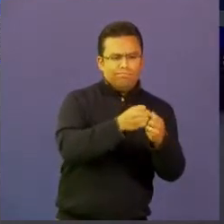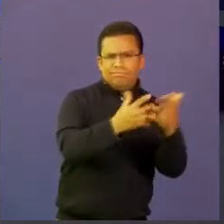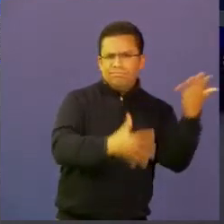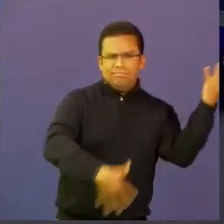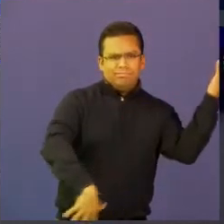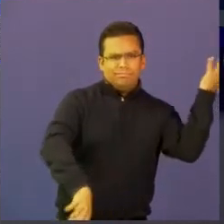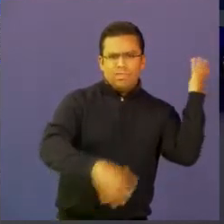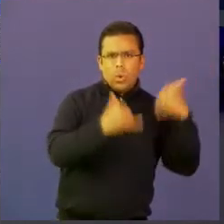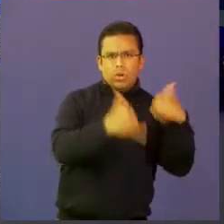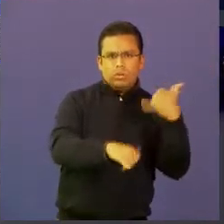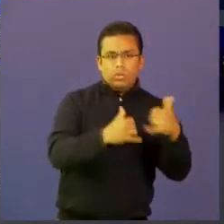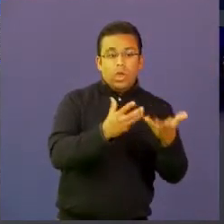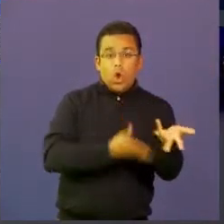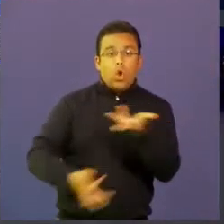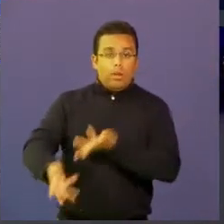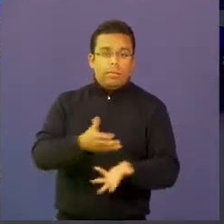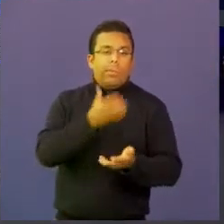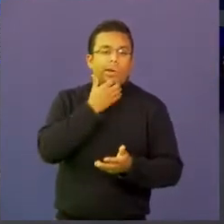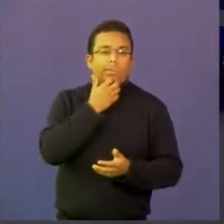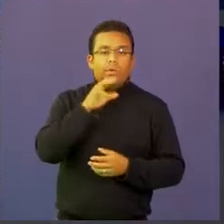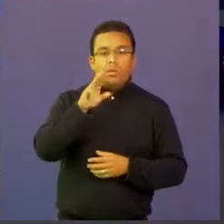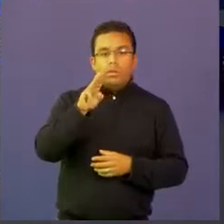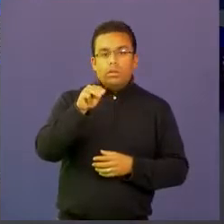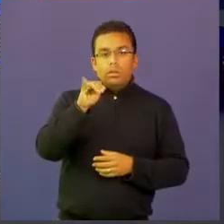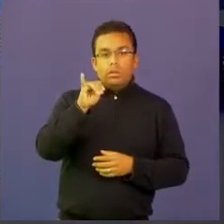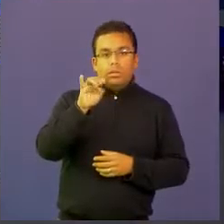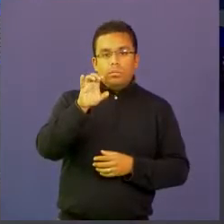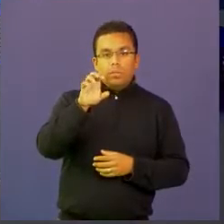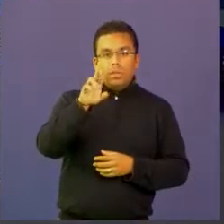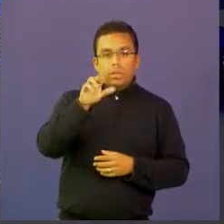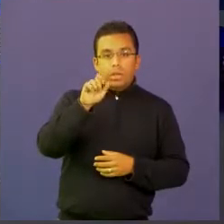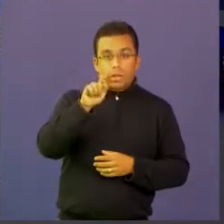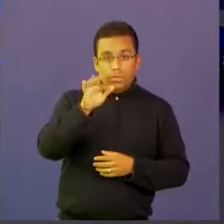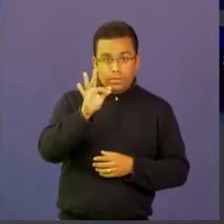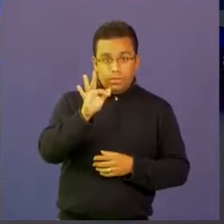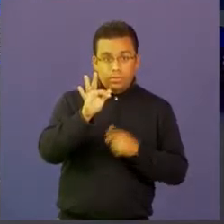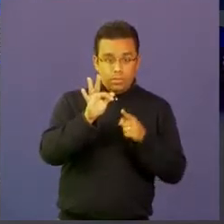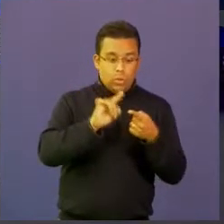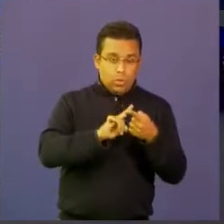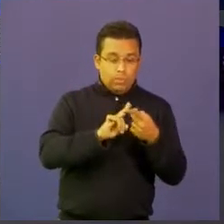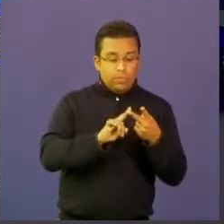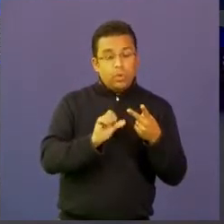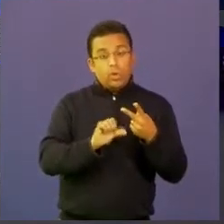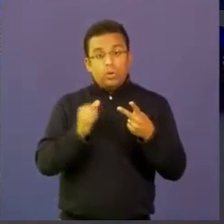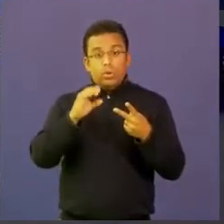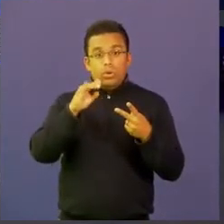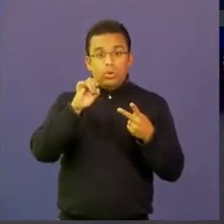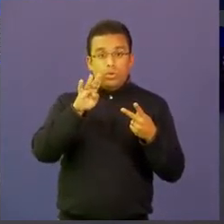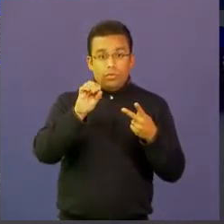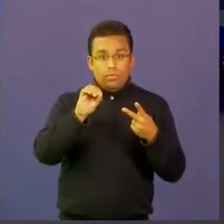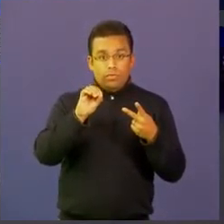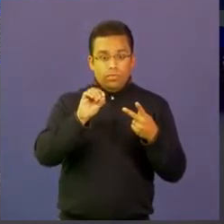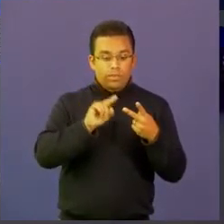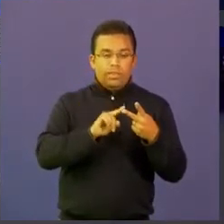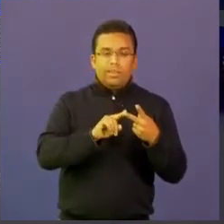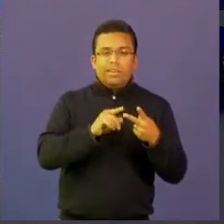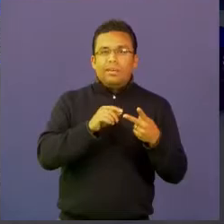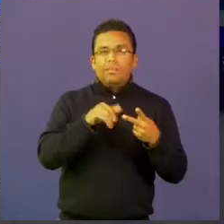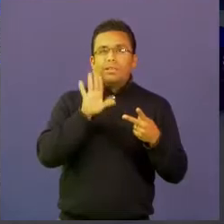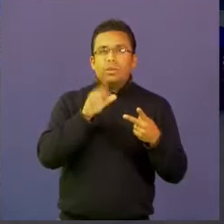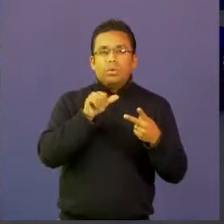Minecraft hay otro que se llama Kudu que es un juego básicamente es una aplicación para que los